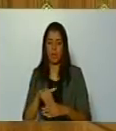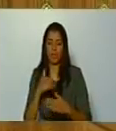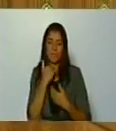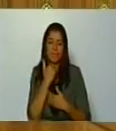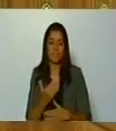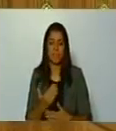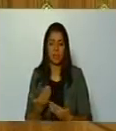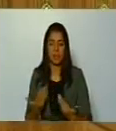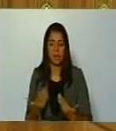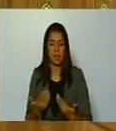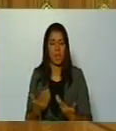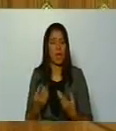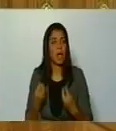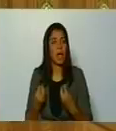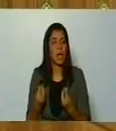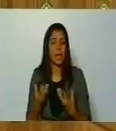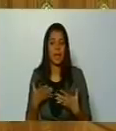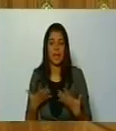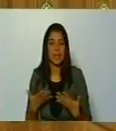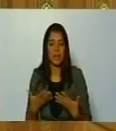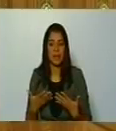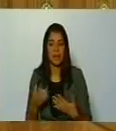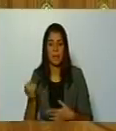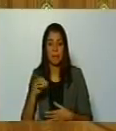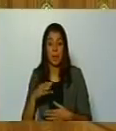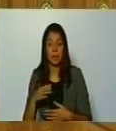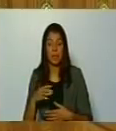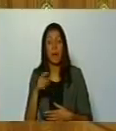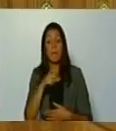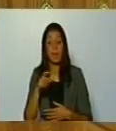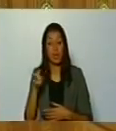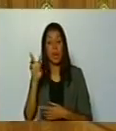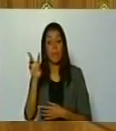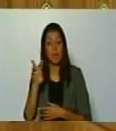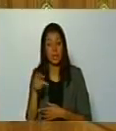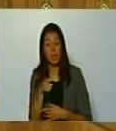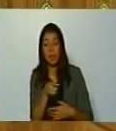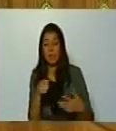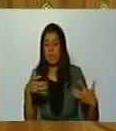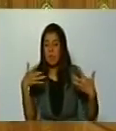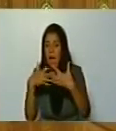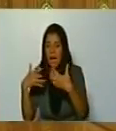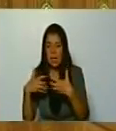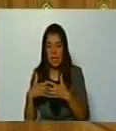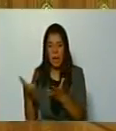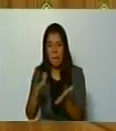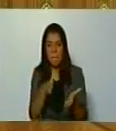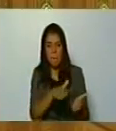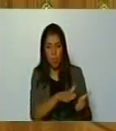¿qué? ¿Ir a qué? A que los venezolanos se maten en las calles, pero